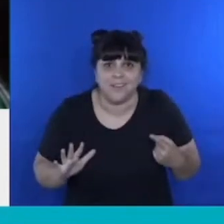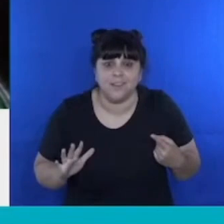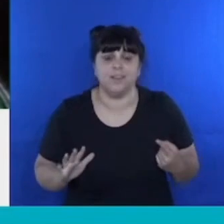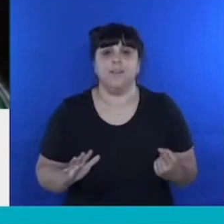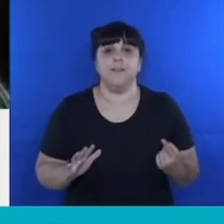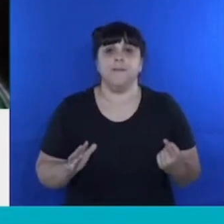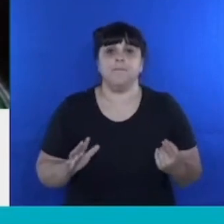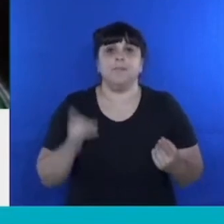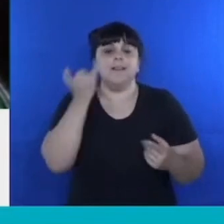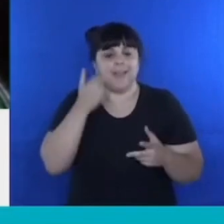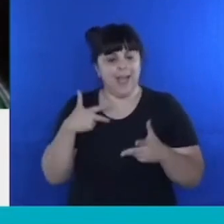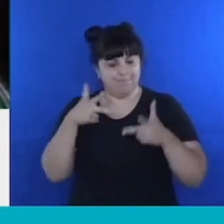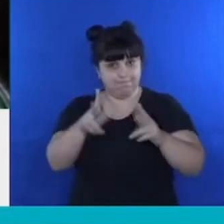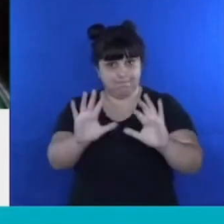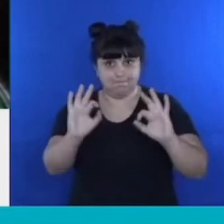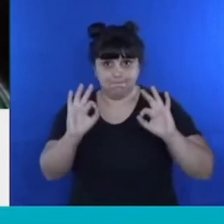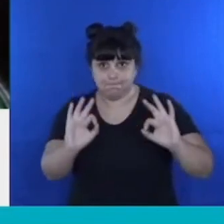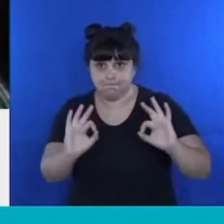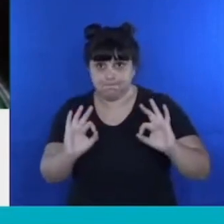Dicho esto,